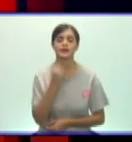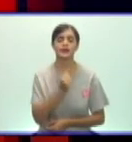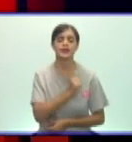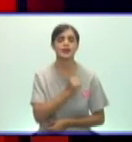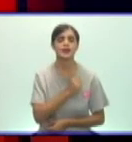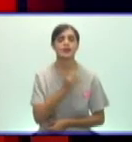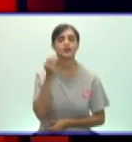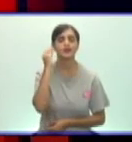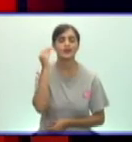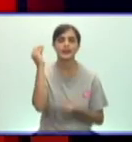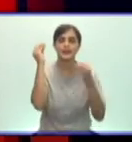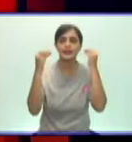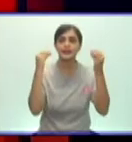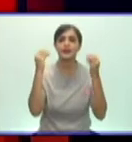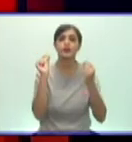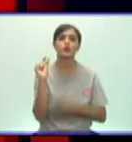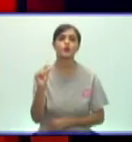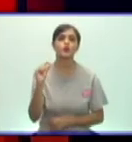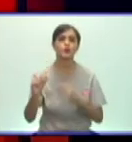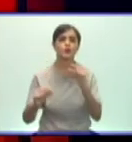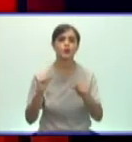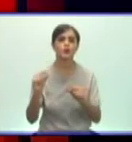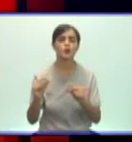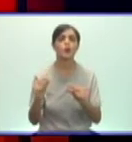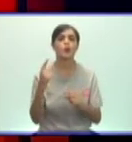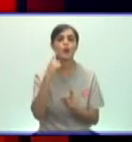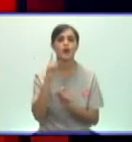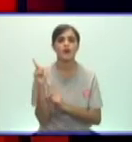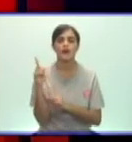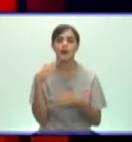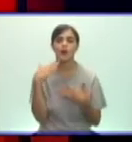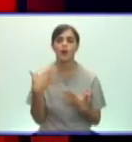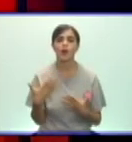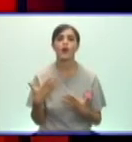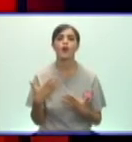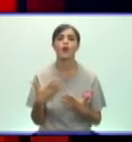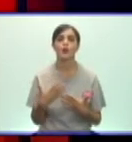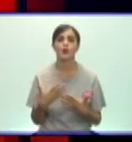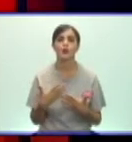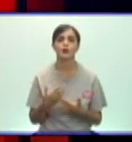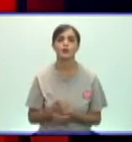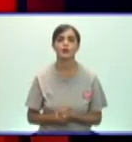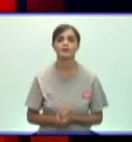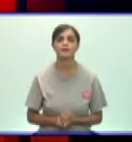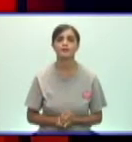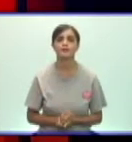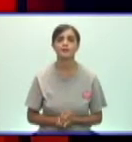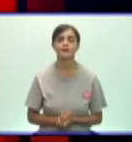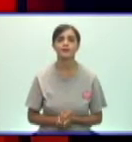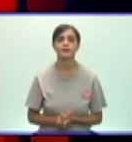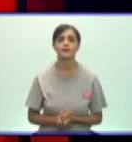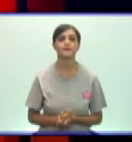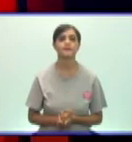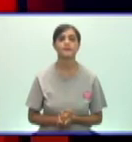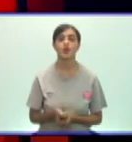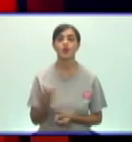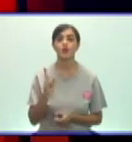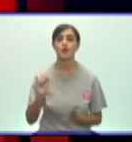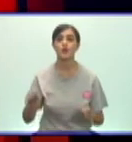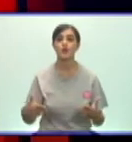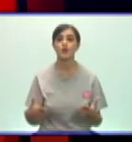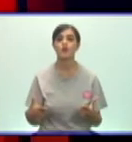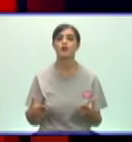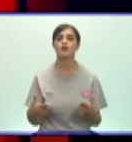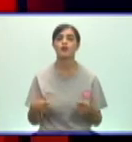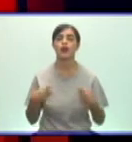poco y que vean, muchachos, cómo se va dando ese proceso de violación de los derechos humanos y cómo esta adolescente de 13 años va